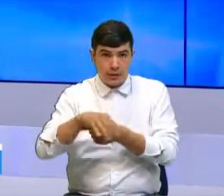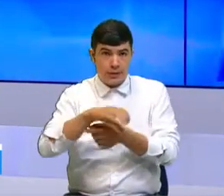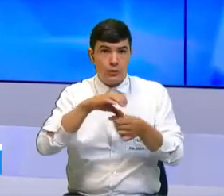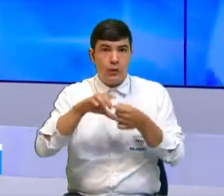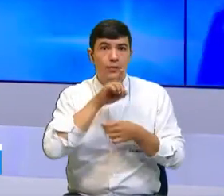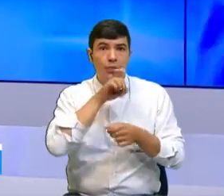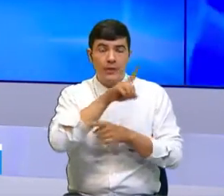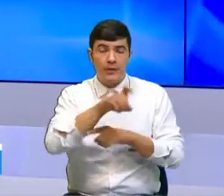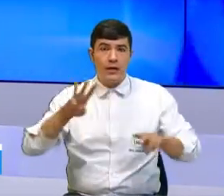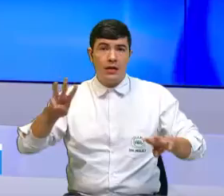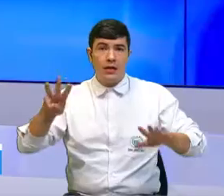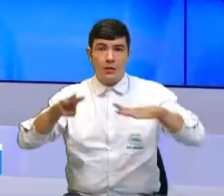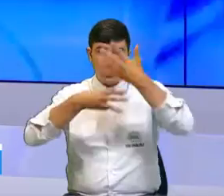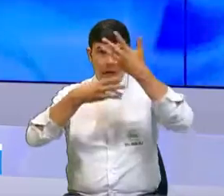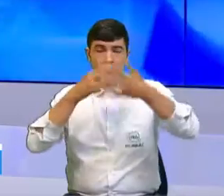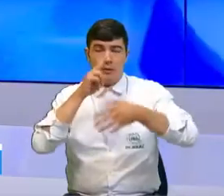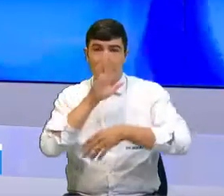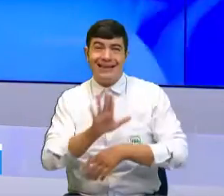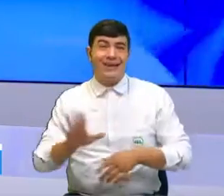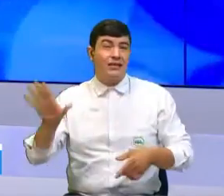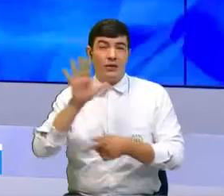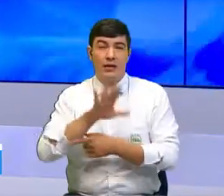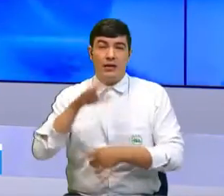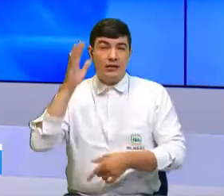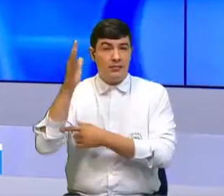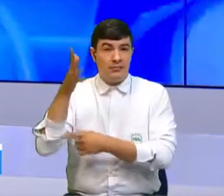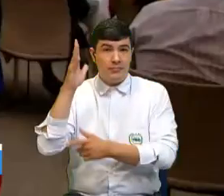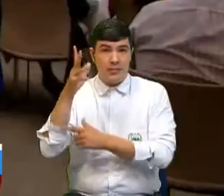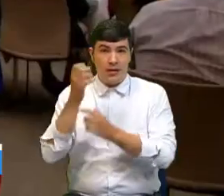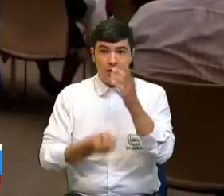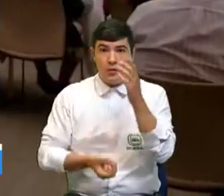desarrollando el 8º Congreso Nacional de Actualización Tributaria.